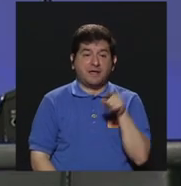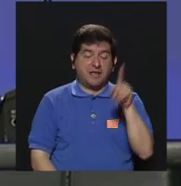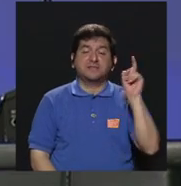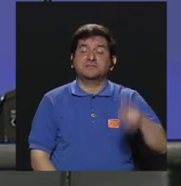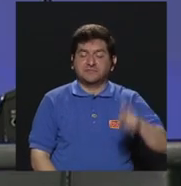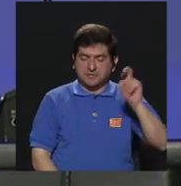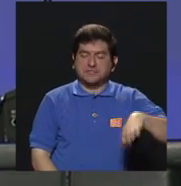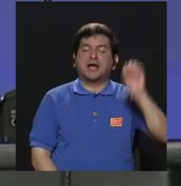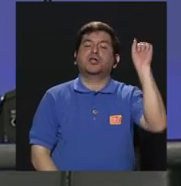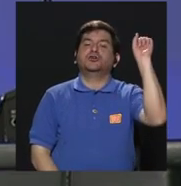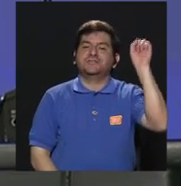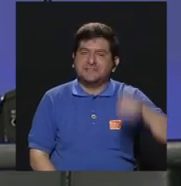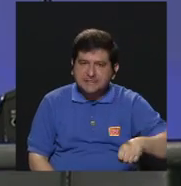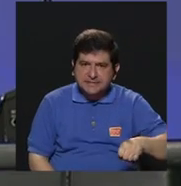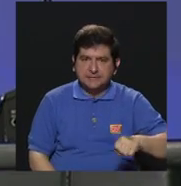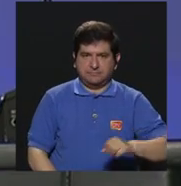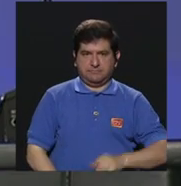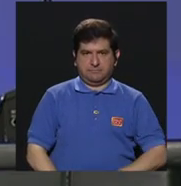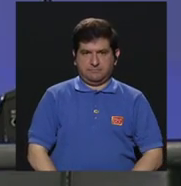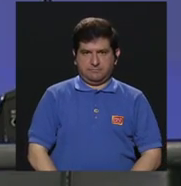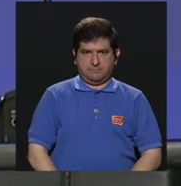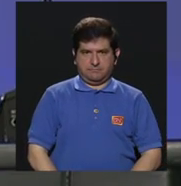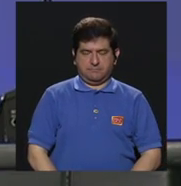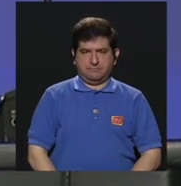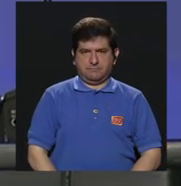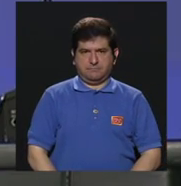absolutamente necesario.